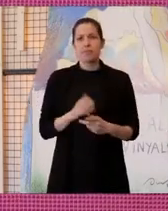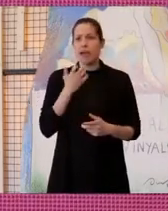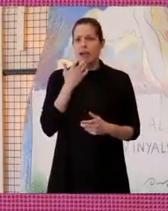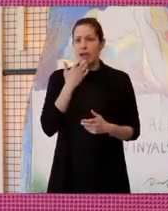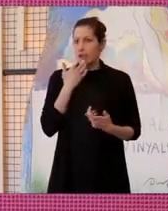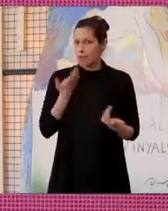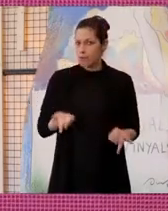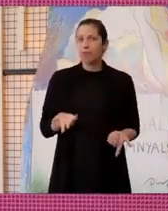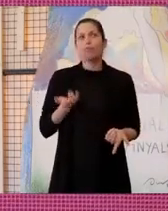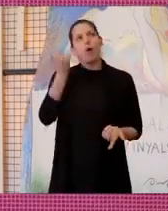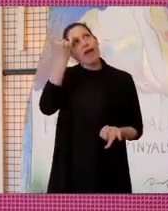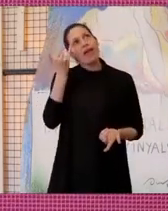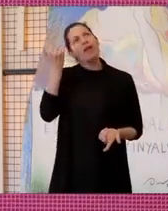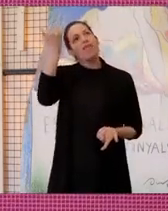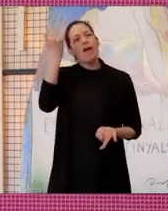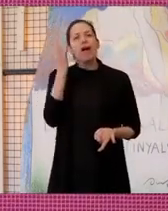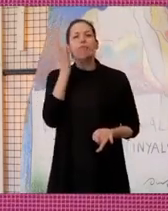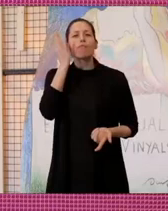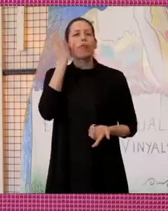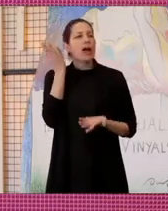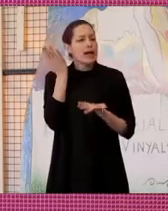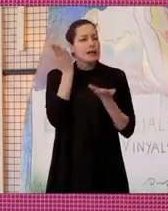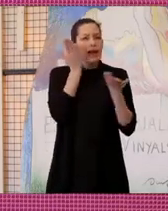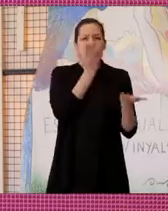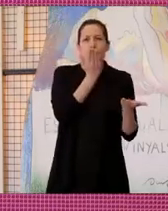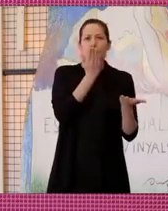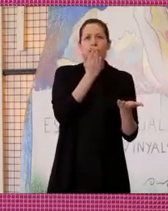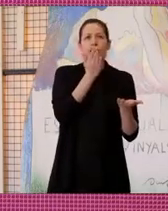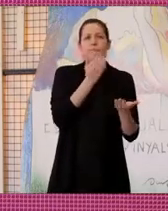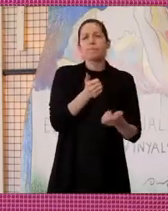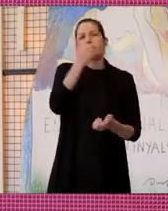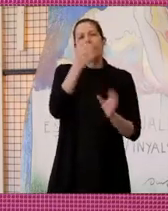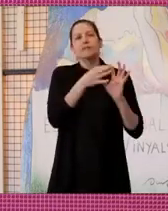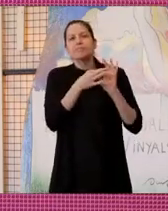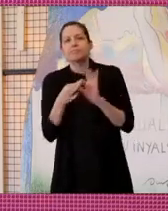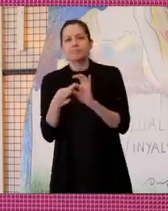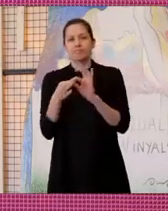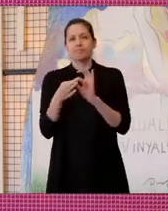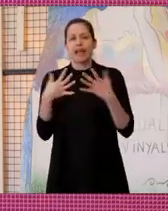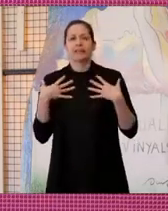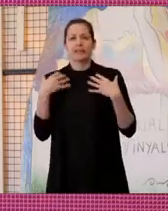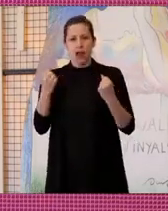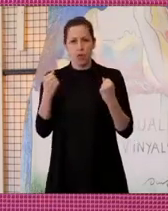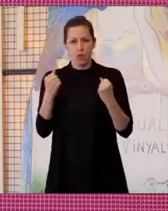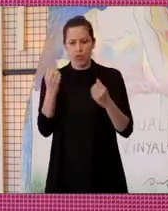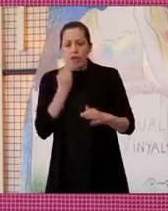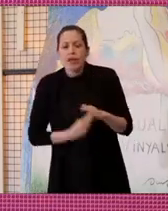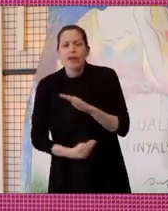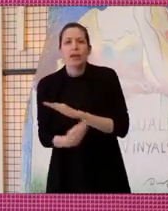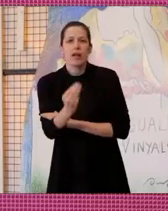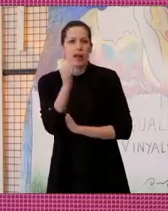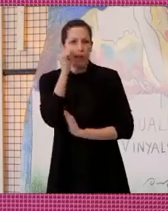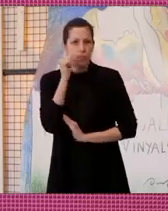la idea de ayudar a las mujeres en terrenos de sanidad salud reproducción es decir eso